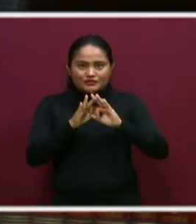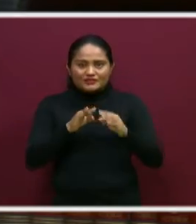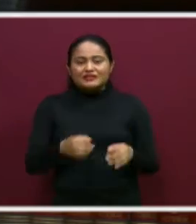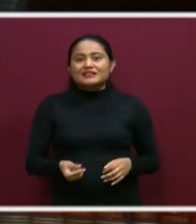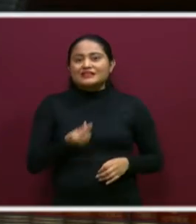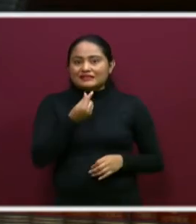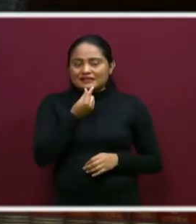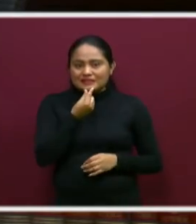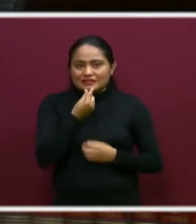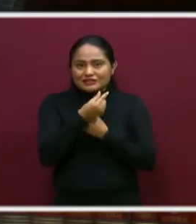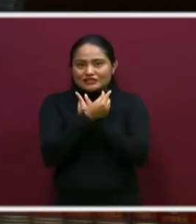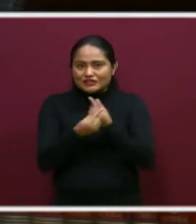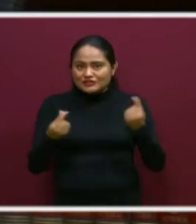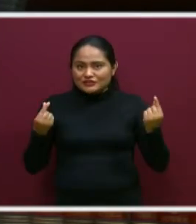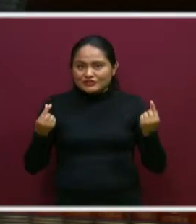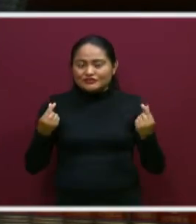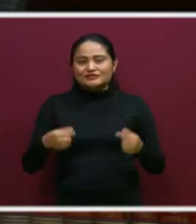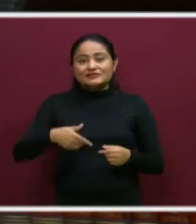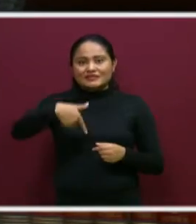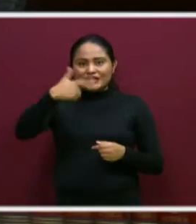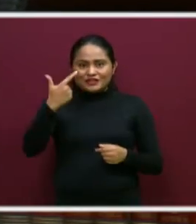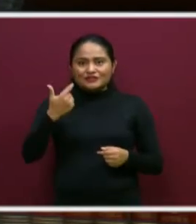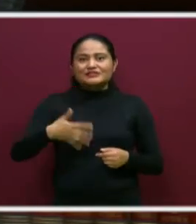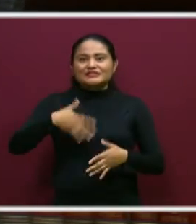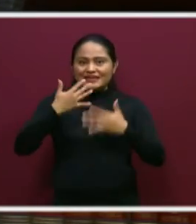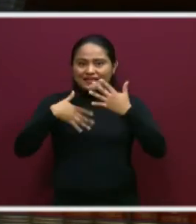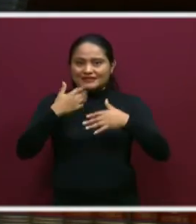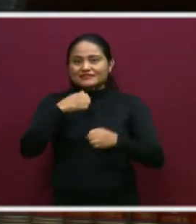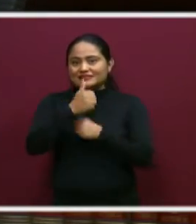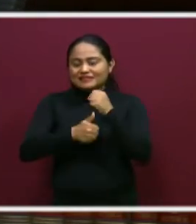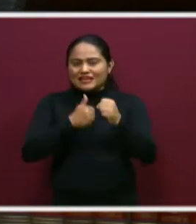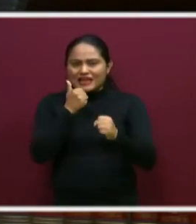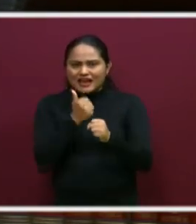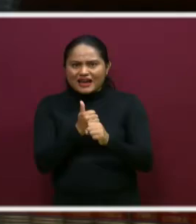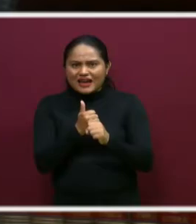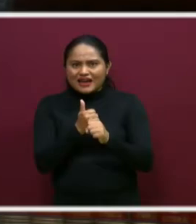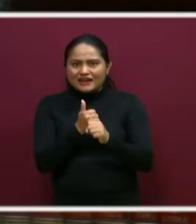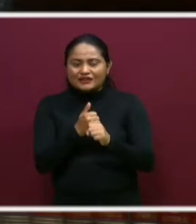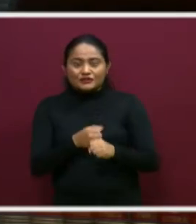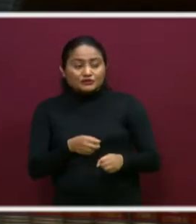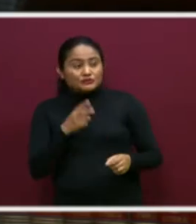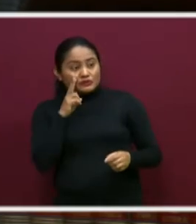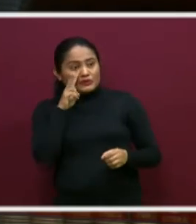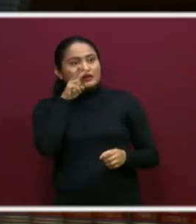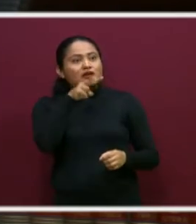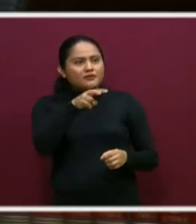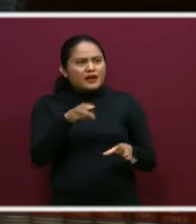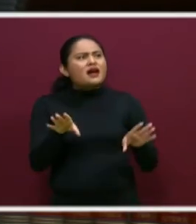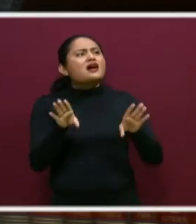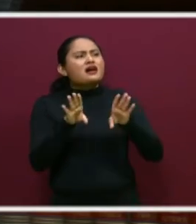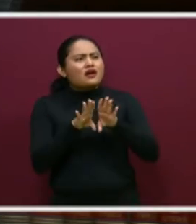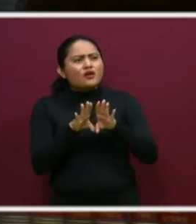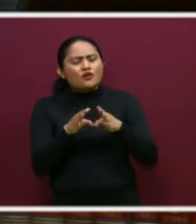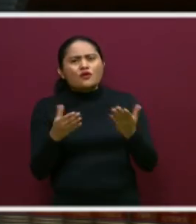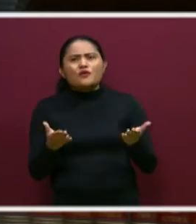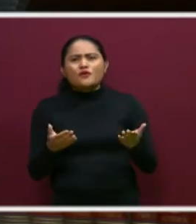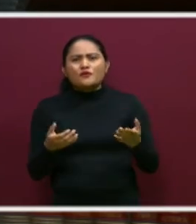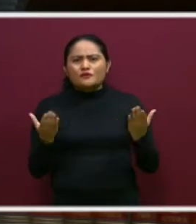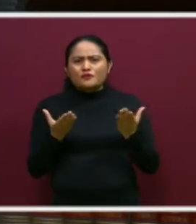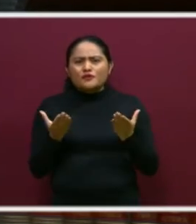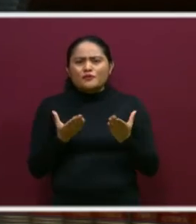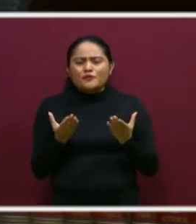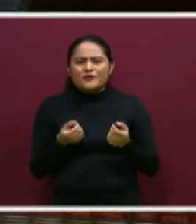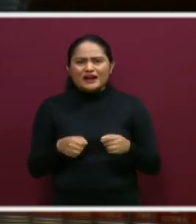para que puedan aprender y obtener su primer acercamiento cómo fabricar este tipo de libros está enfocado cómo nacen